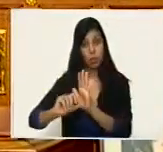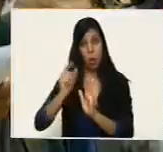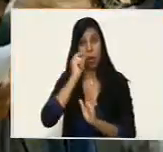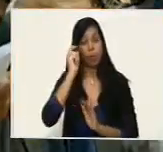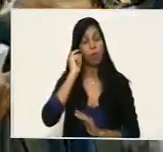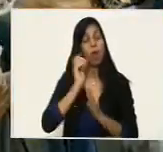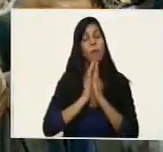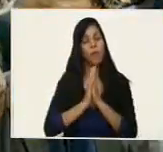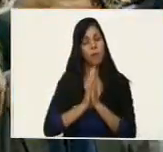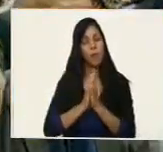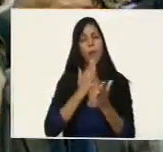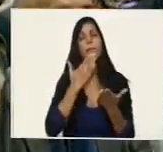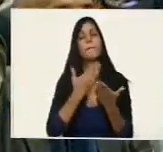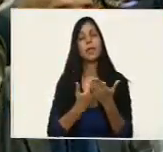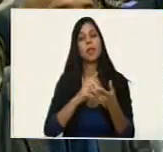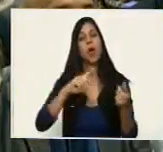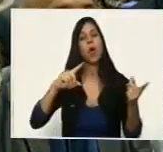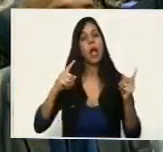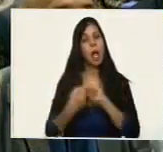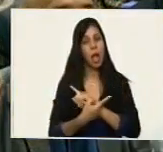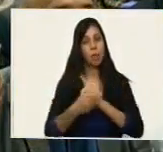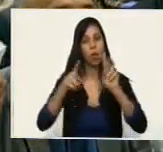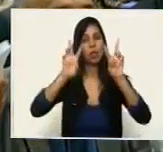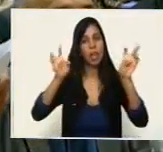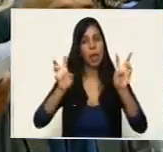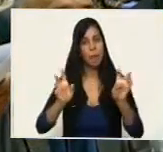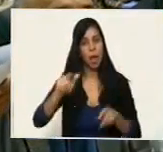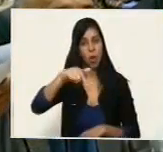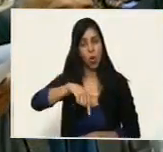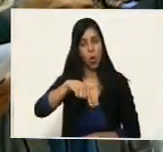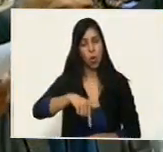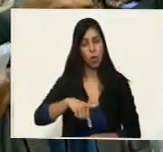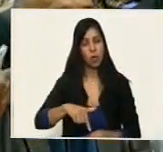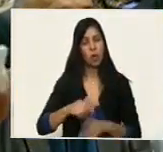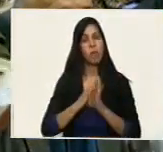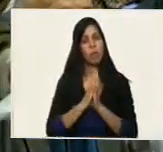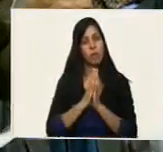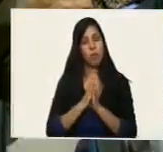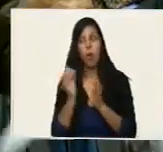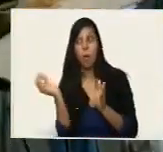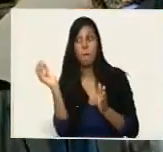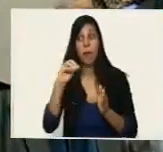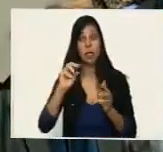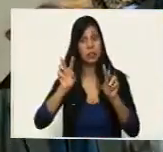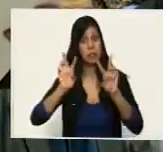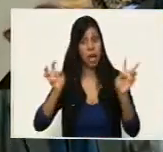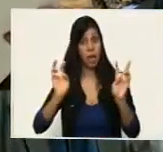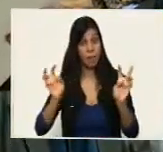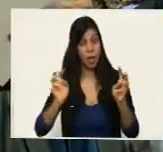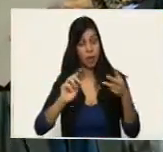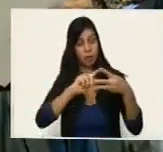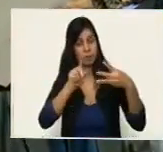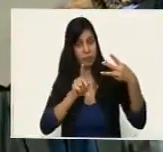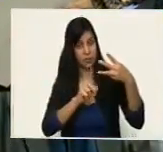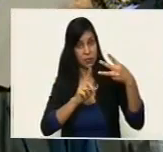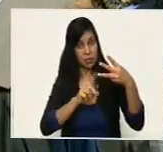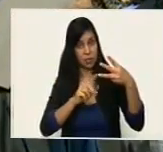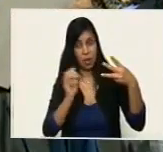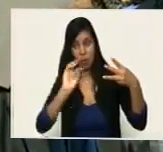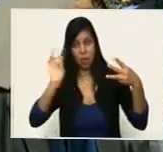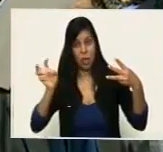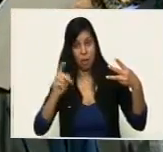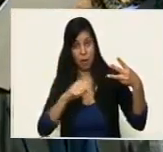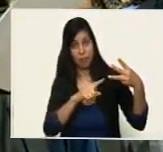una modificación en el orden del día y que se incorpore el acuerdo